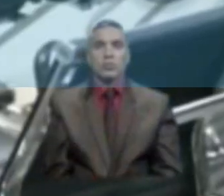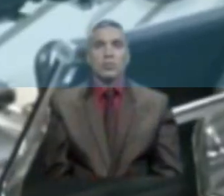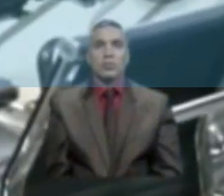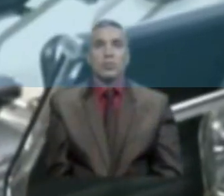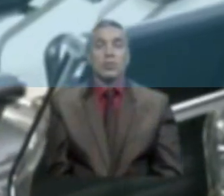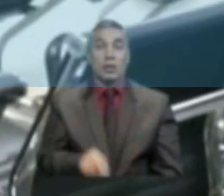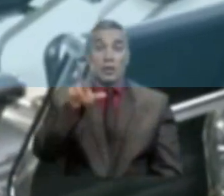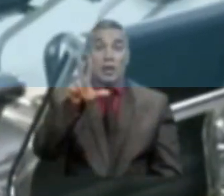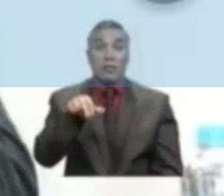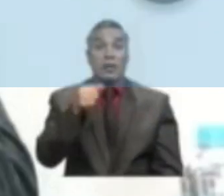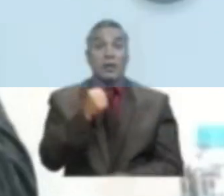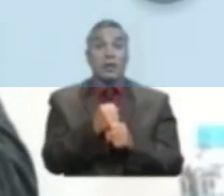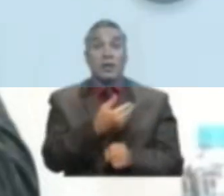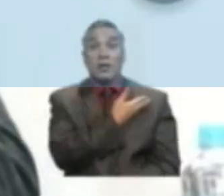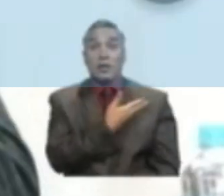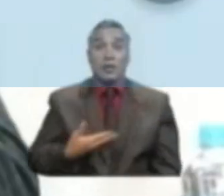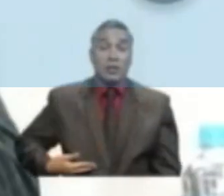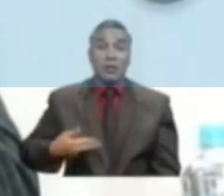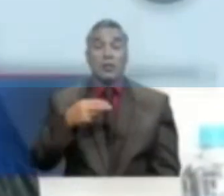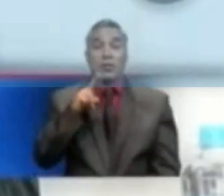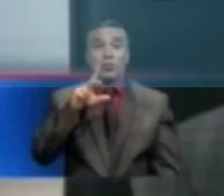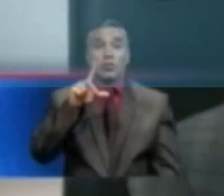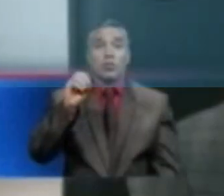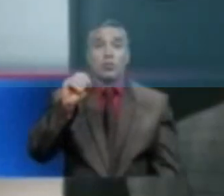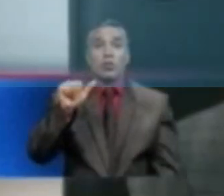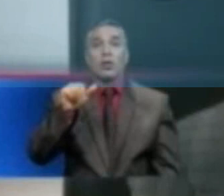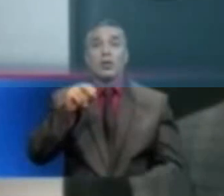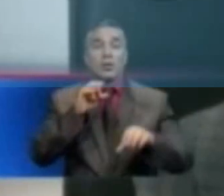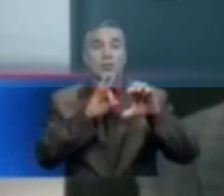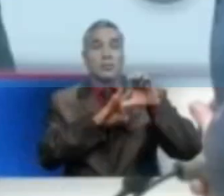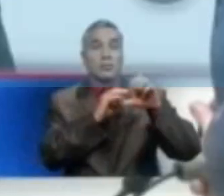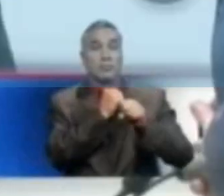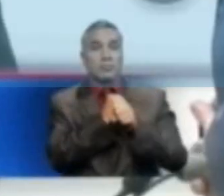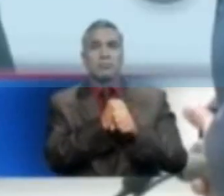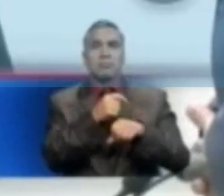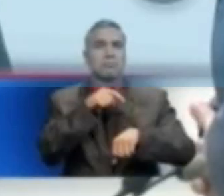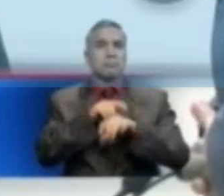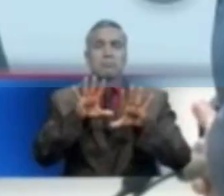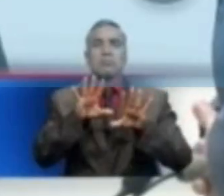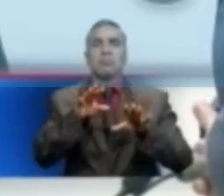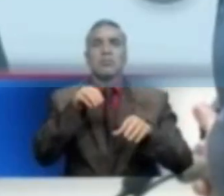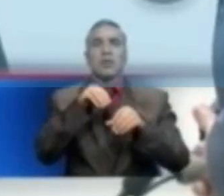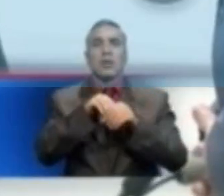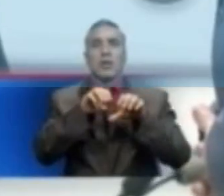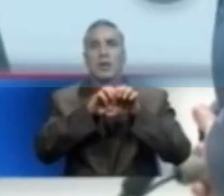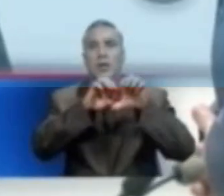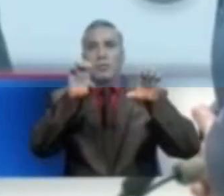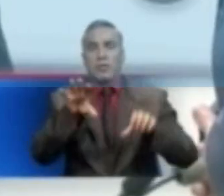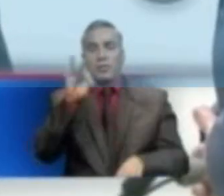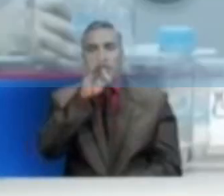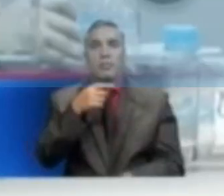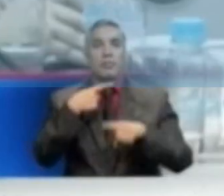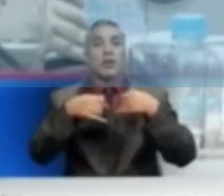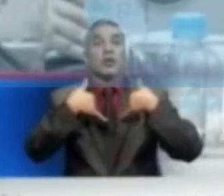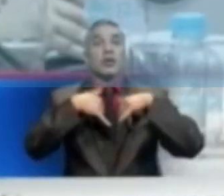Son tres meses de la presidencia de Hernán Ulloa en el Consejo de Participación. En este tiempo se ha designado al superintendente de compañías, pero